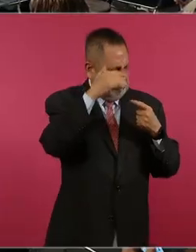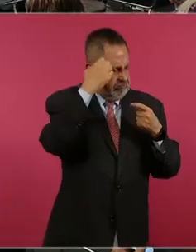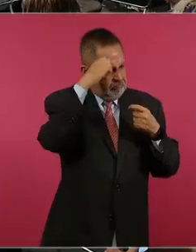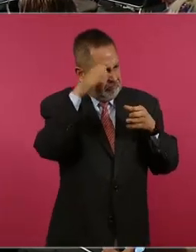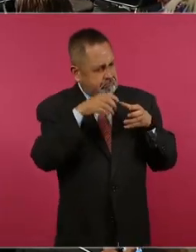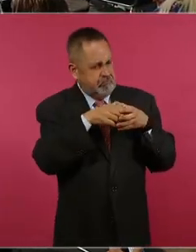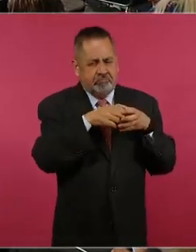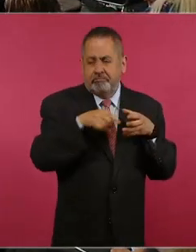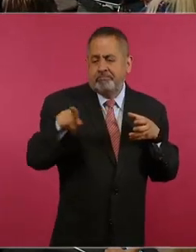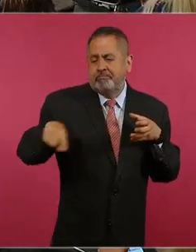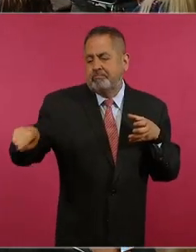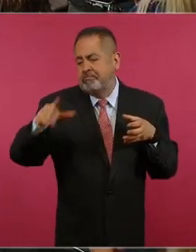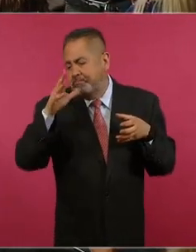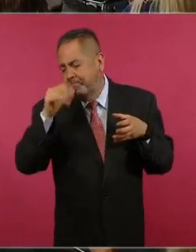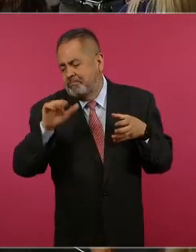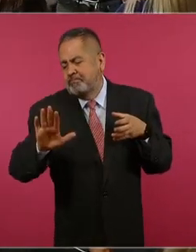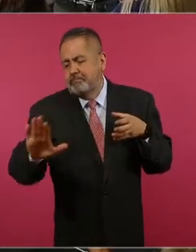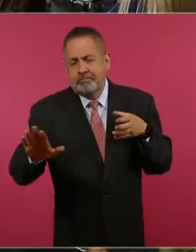puede